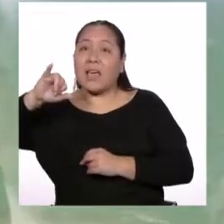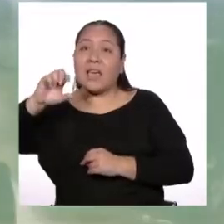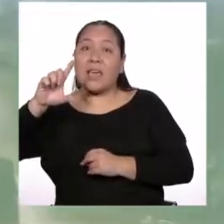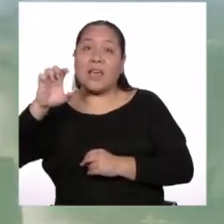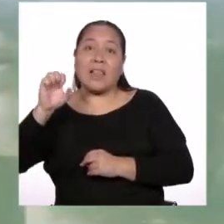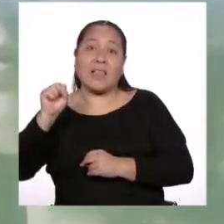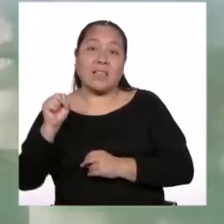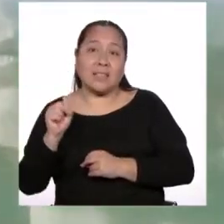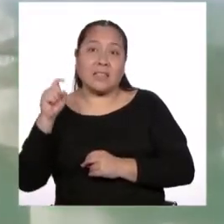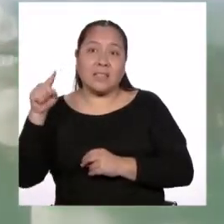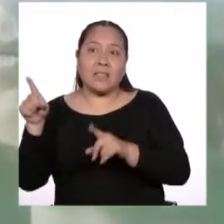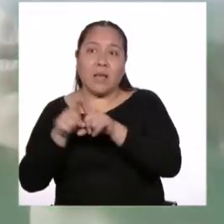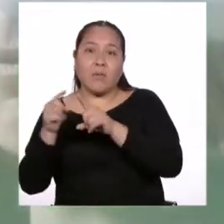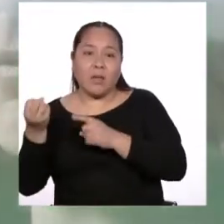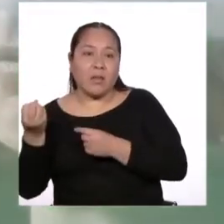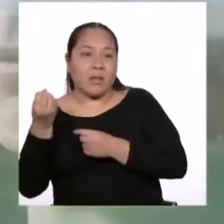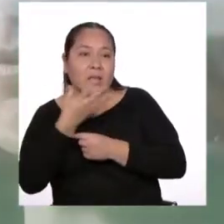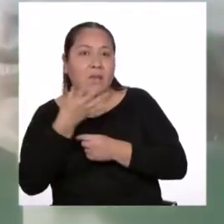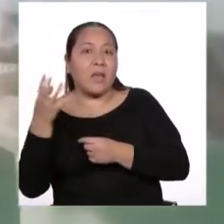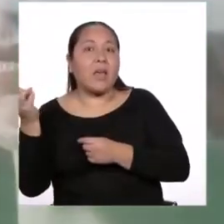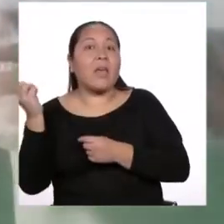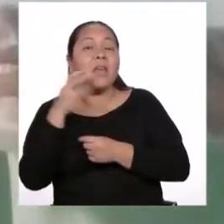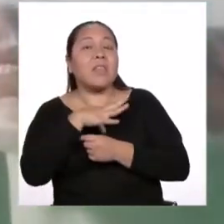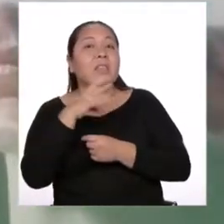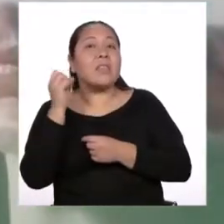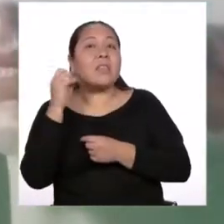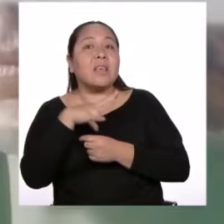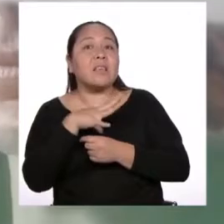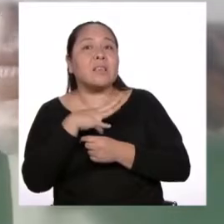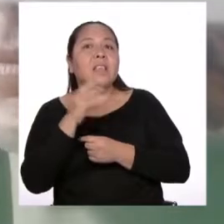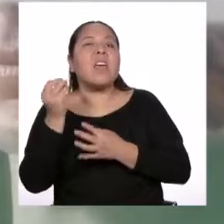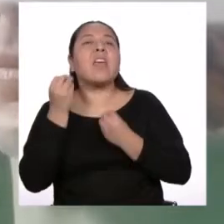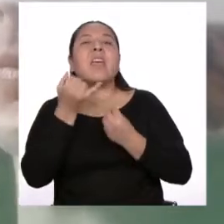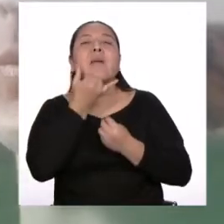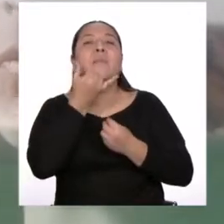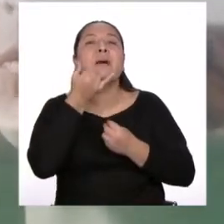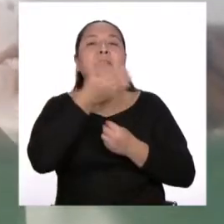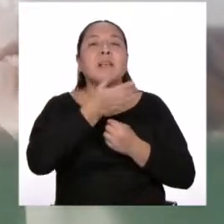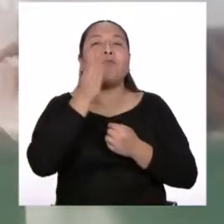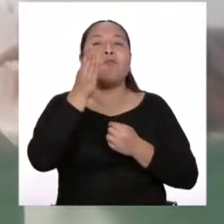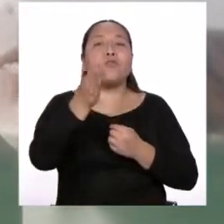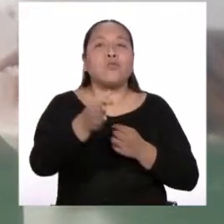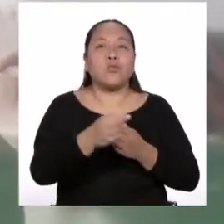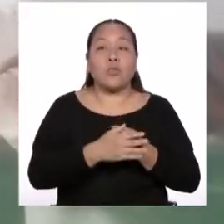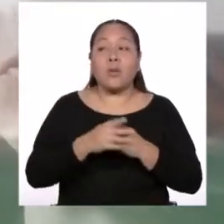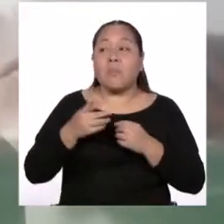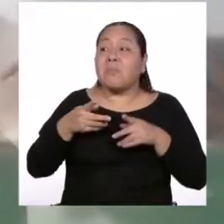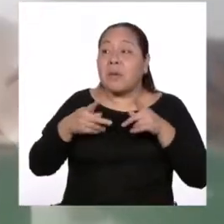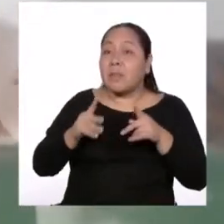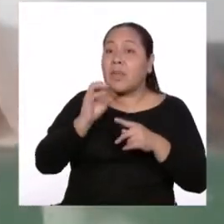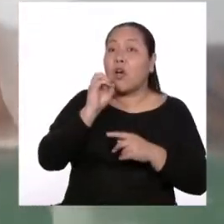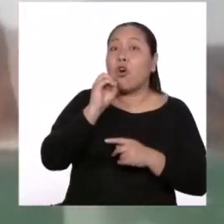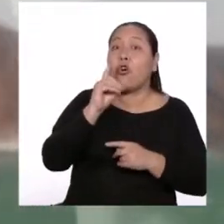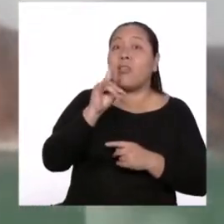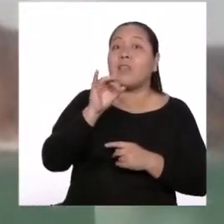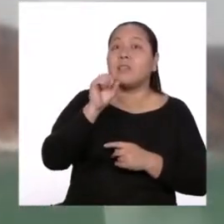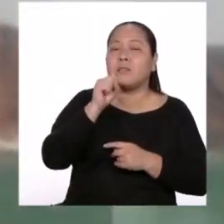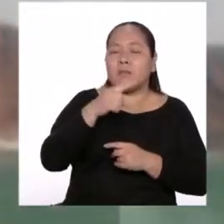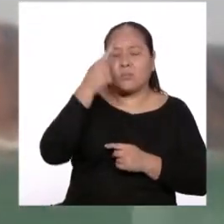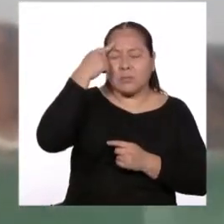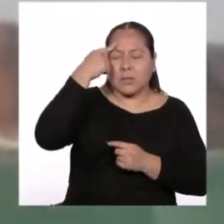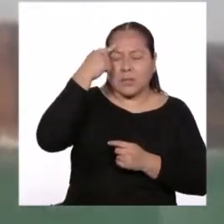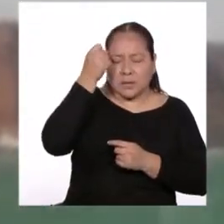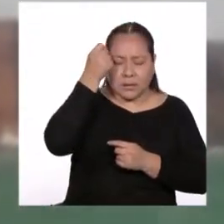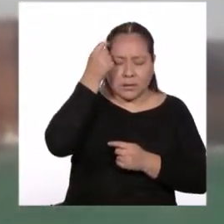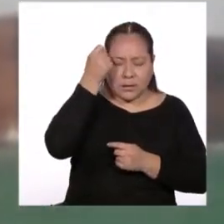también a Odiseo luces sobre el destino y permitan que Odiseo tome conciencia